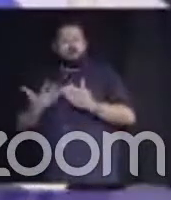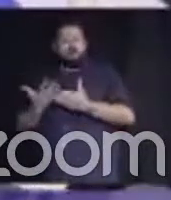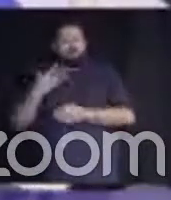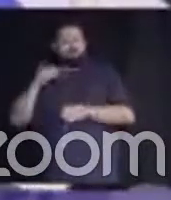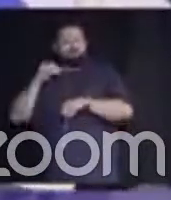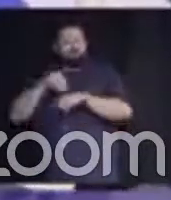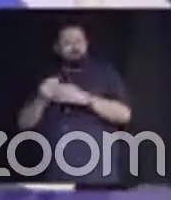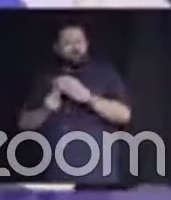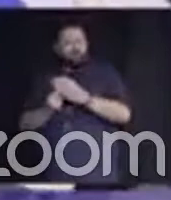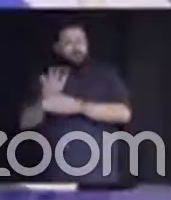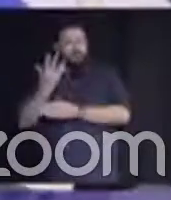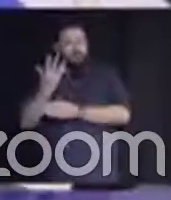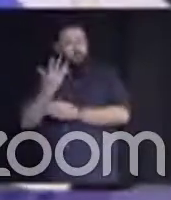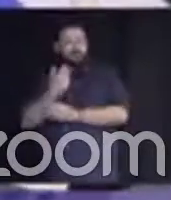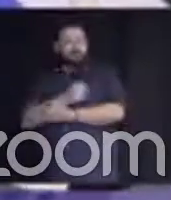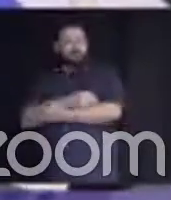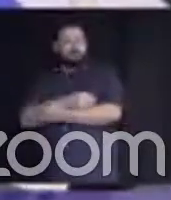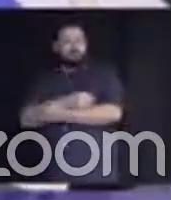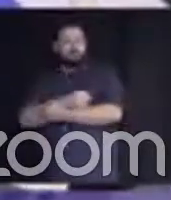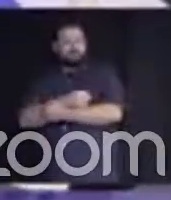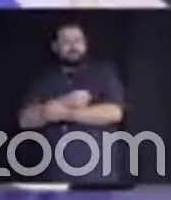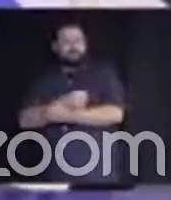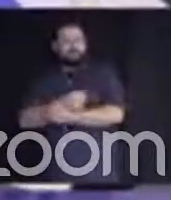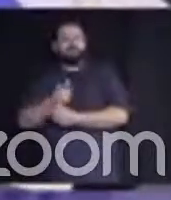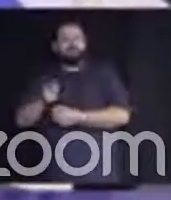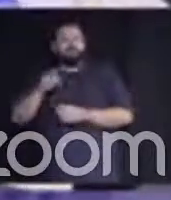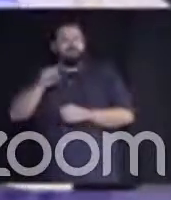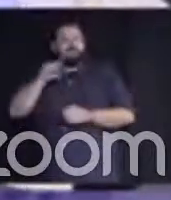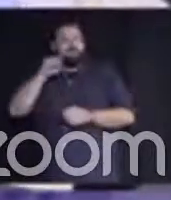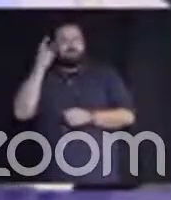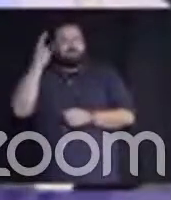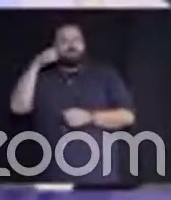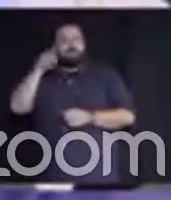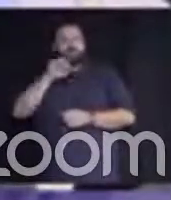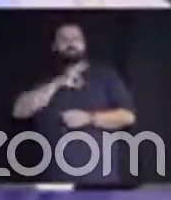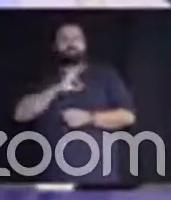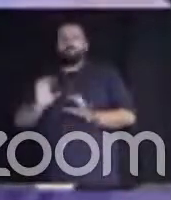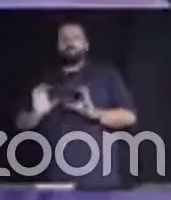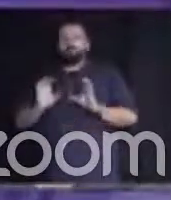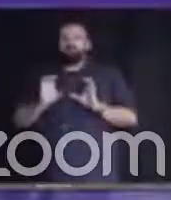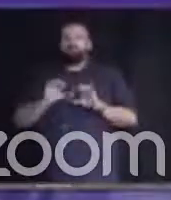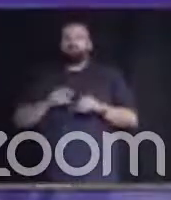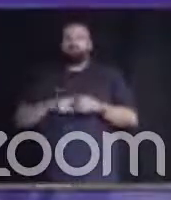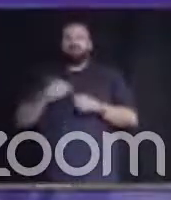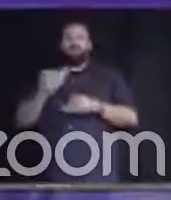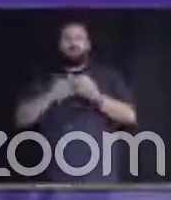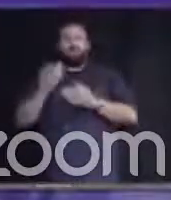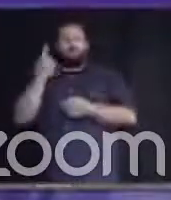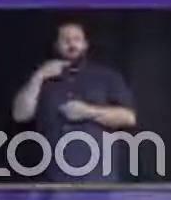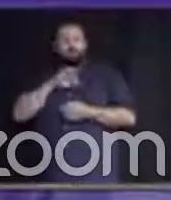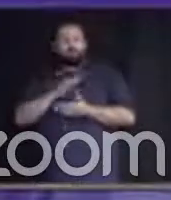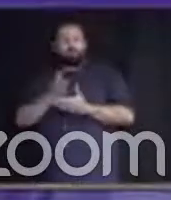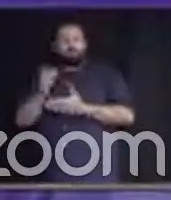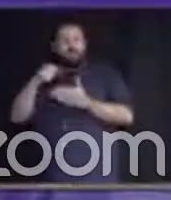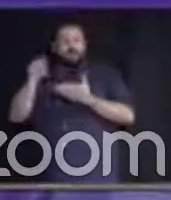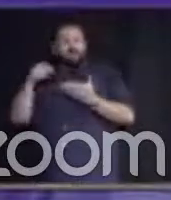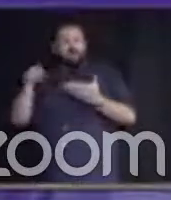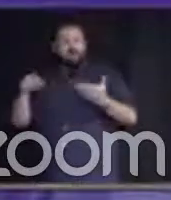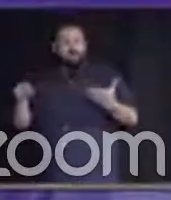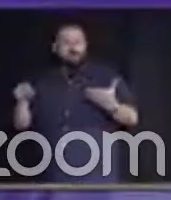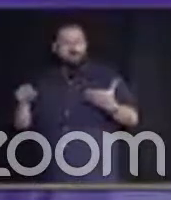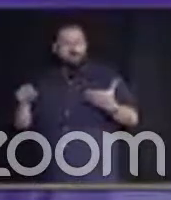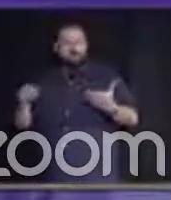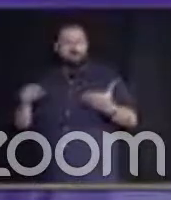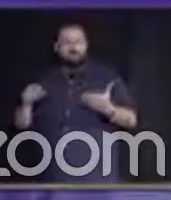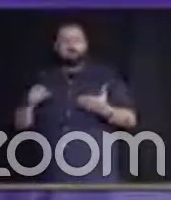herramienta que va a facilitar muchísimo la inscripción a calificaciones. Entonces, de